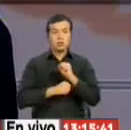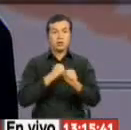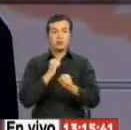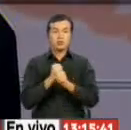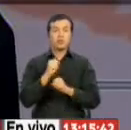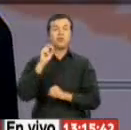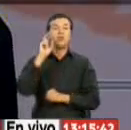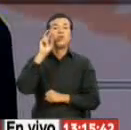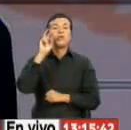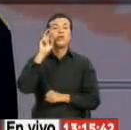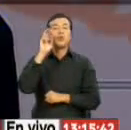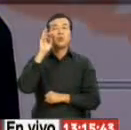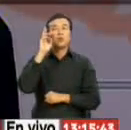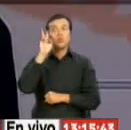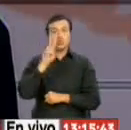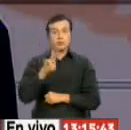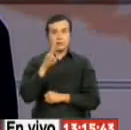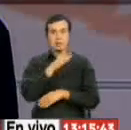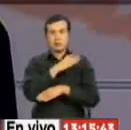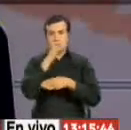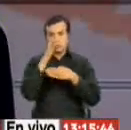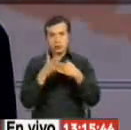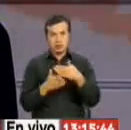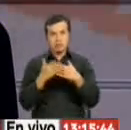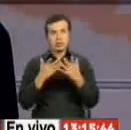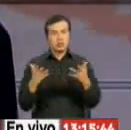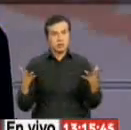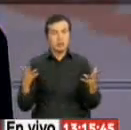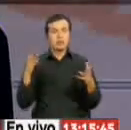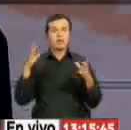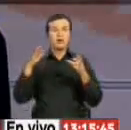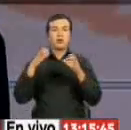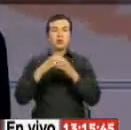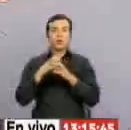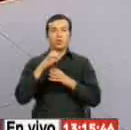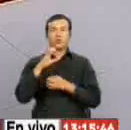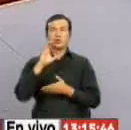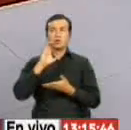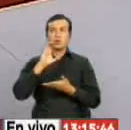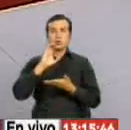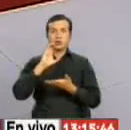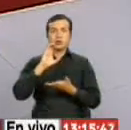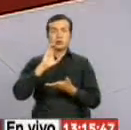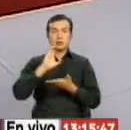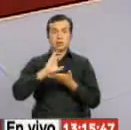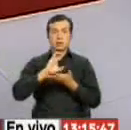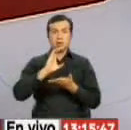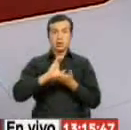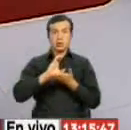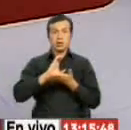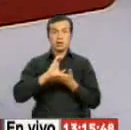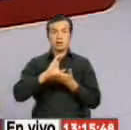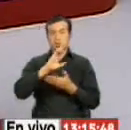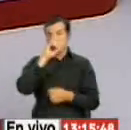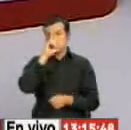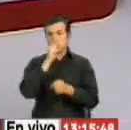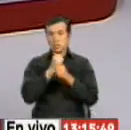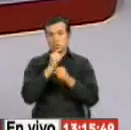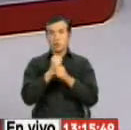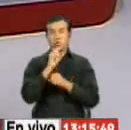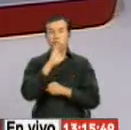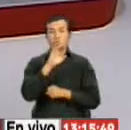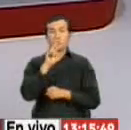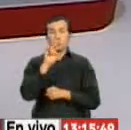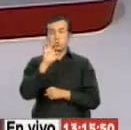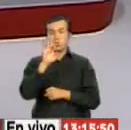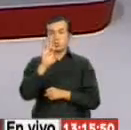que fenece en ese sentido más bien la central ecuatoriana de la central unitaria de los trabajadores invoca